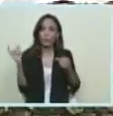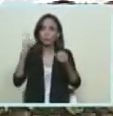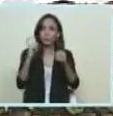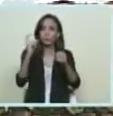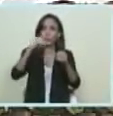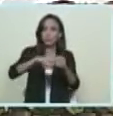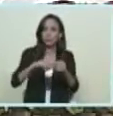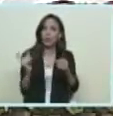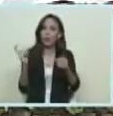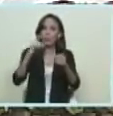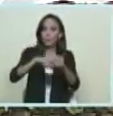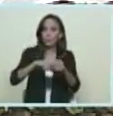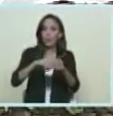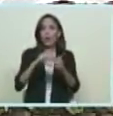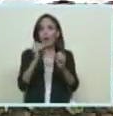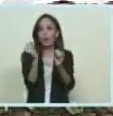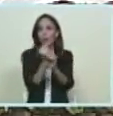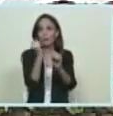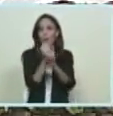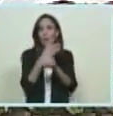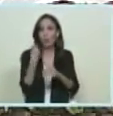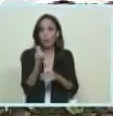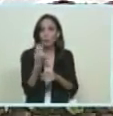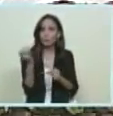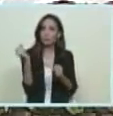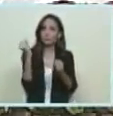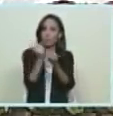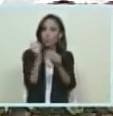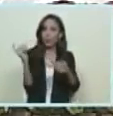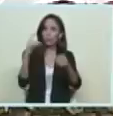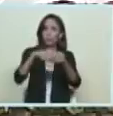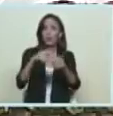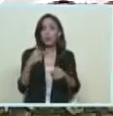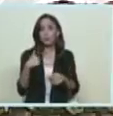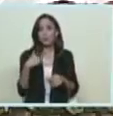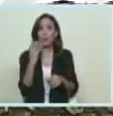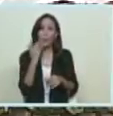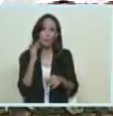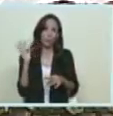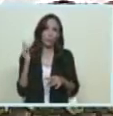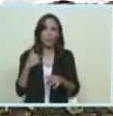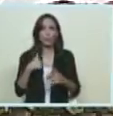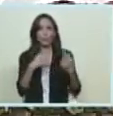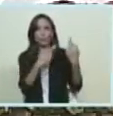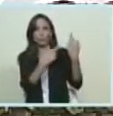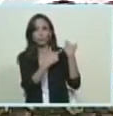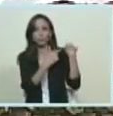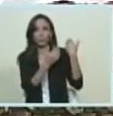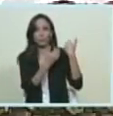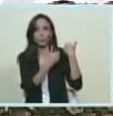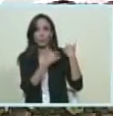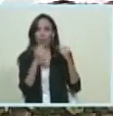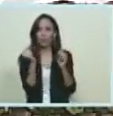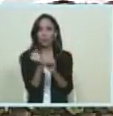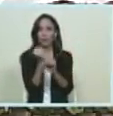incorporándolos al Plan Chamba Juvenil. Si yo soy brigadista,